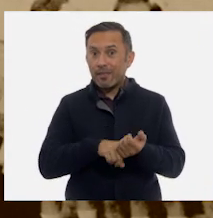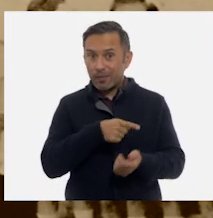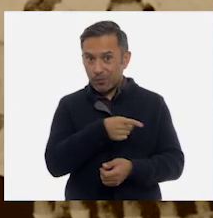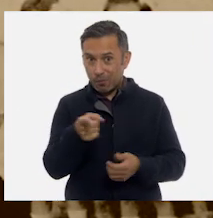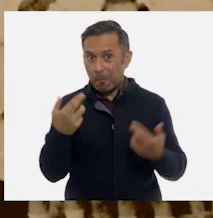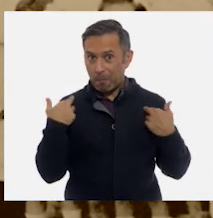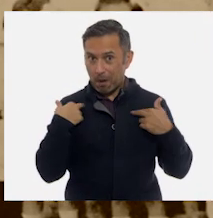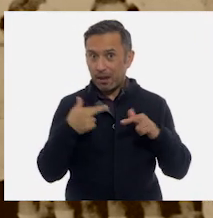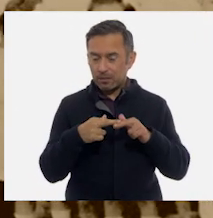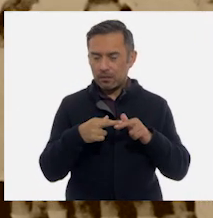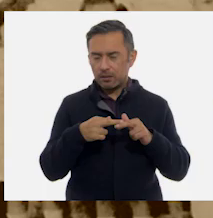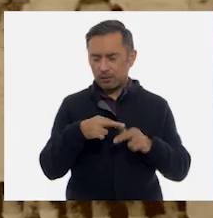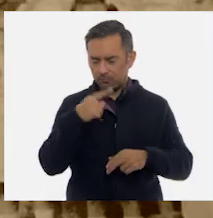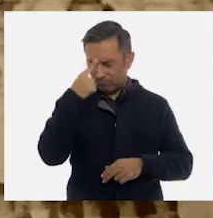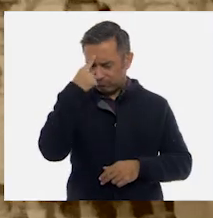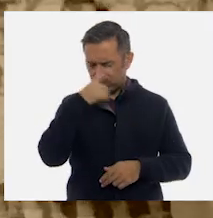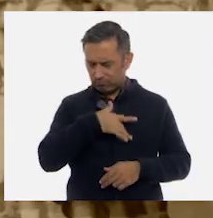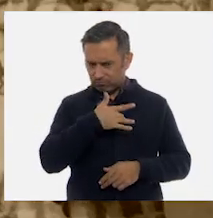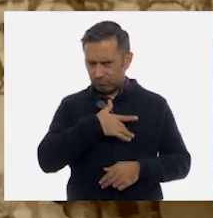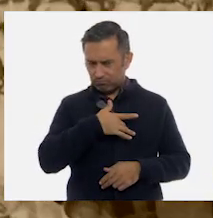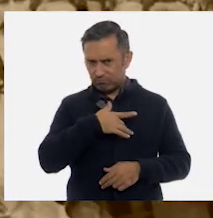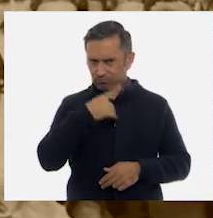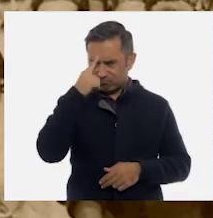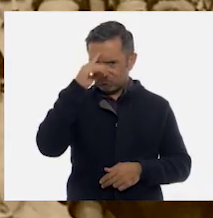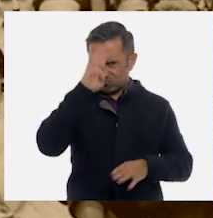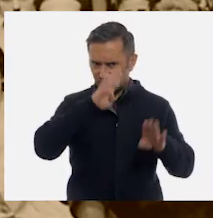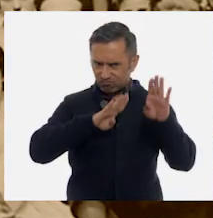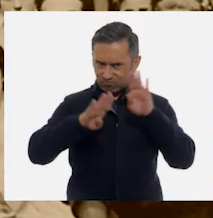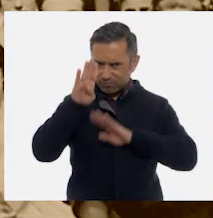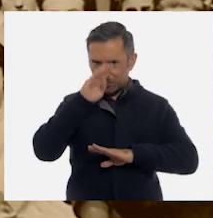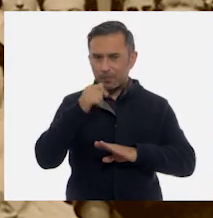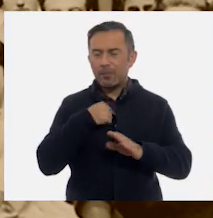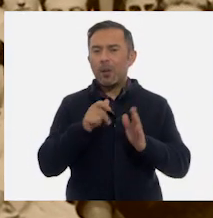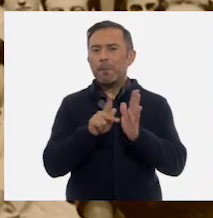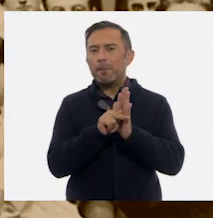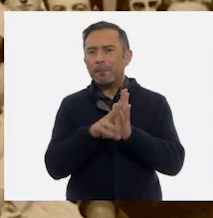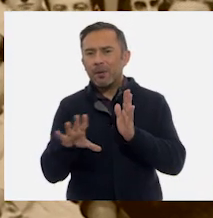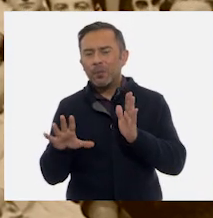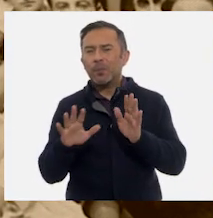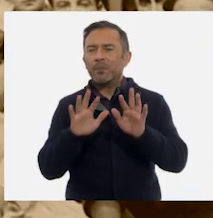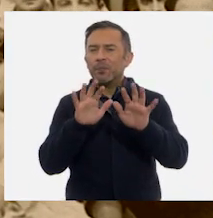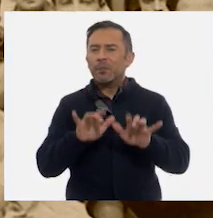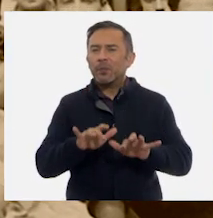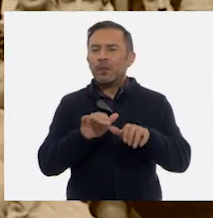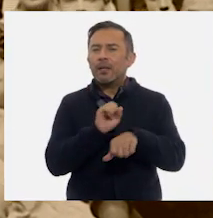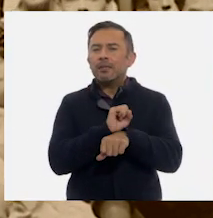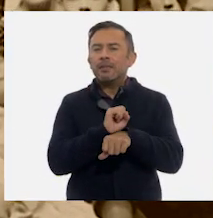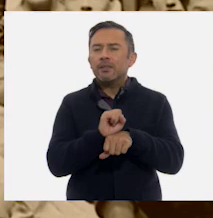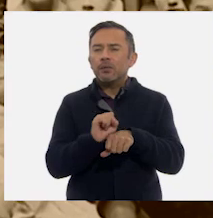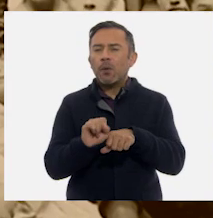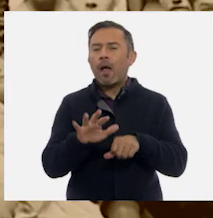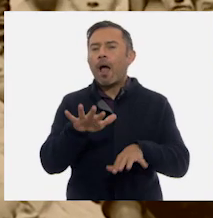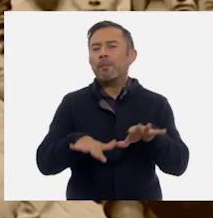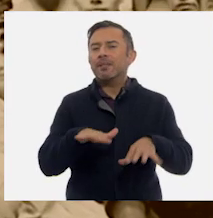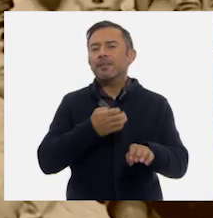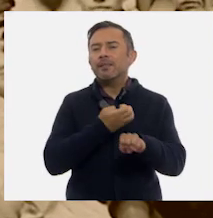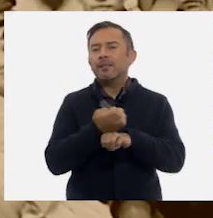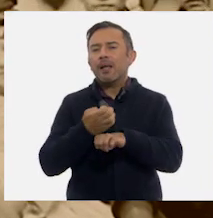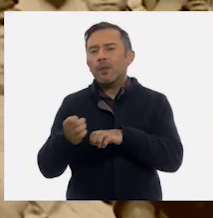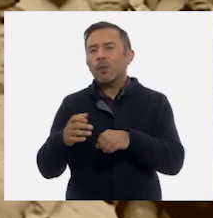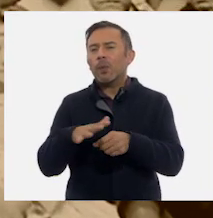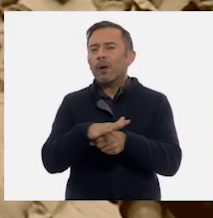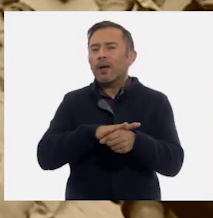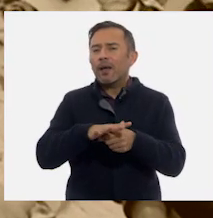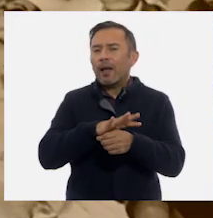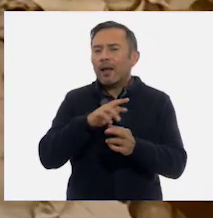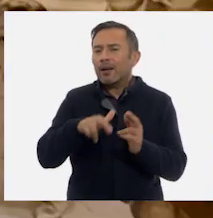inquietudes y empiezan a escribir pequeños diarios, boletines, a veces regionales, a veces tienen ambiciones más